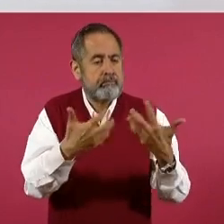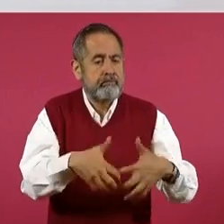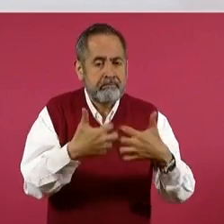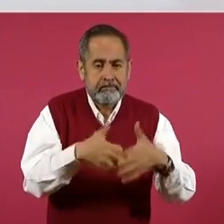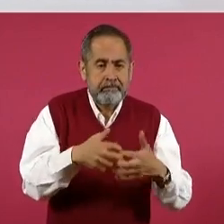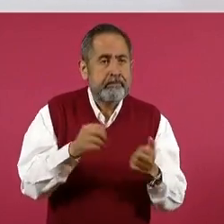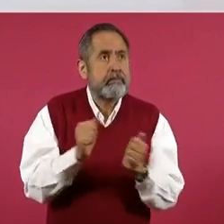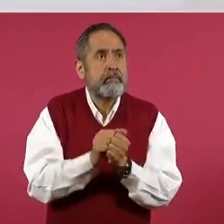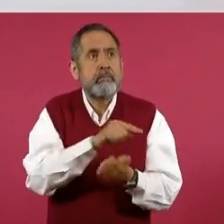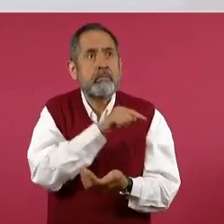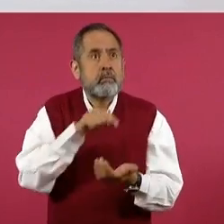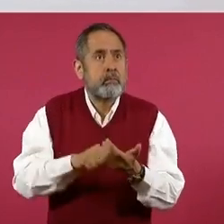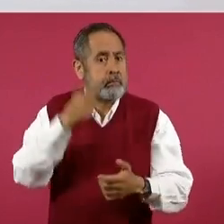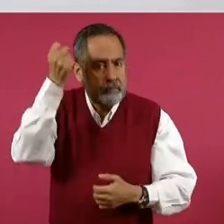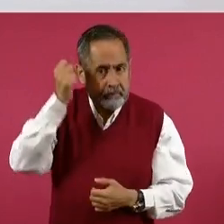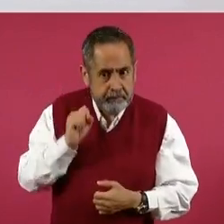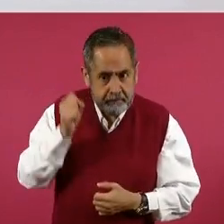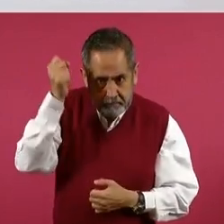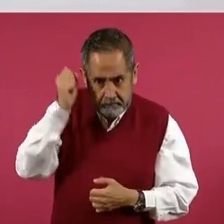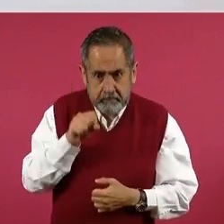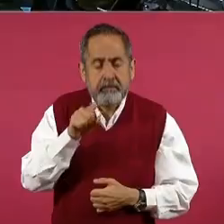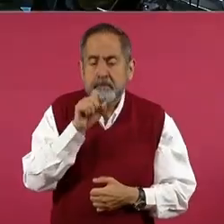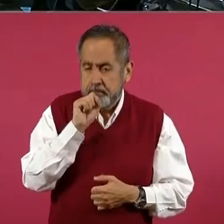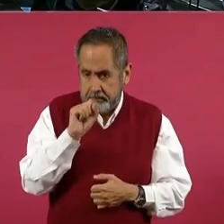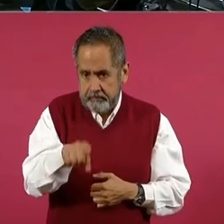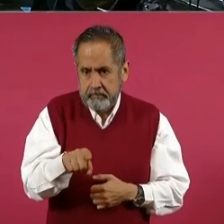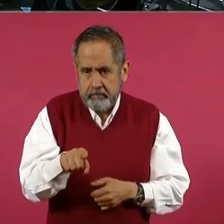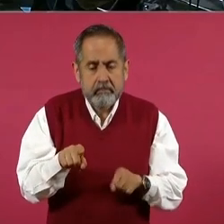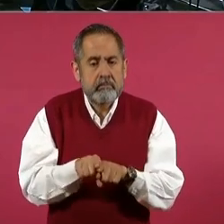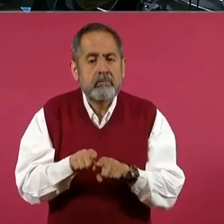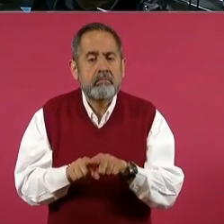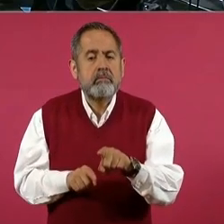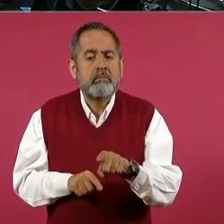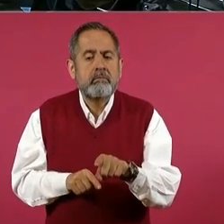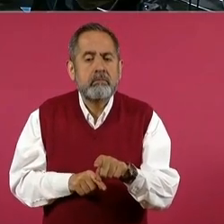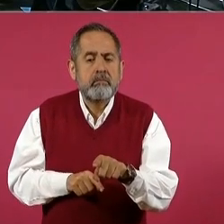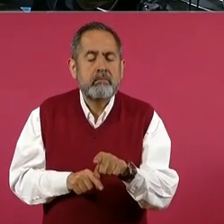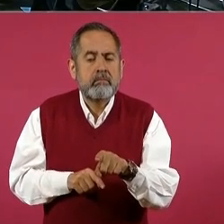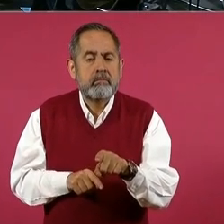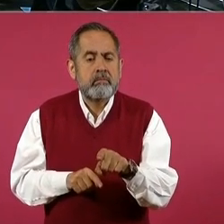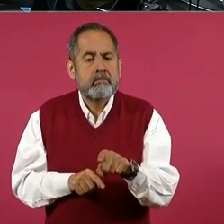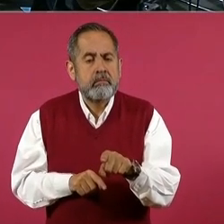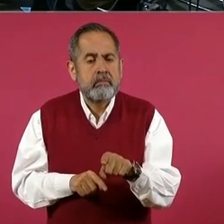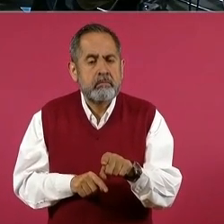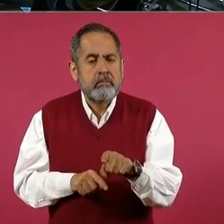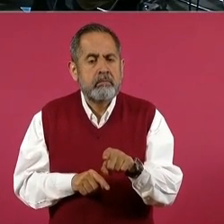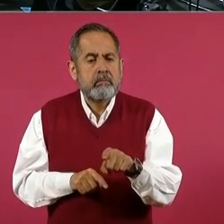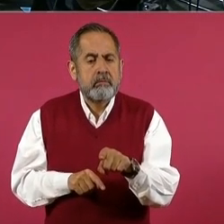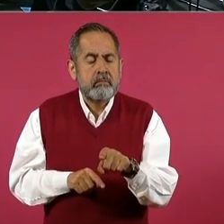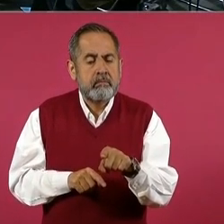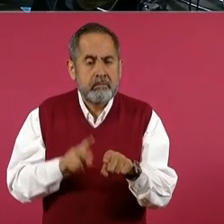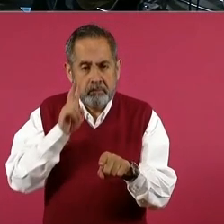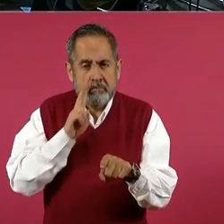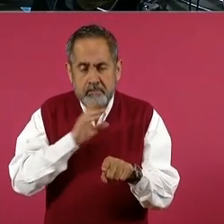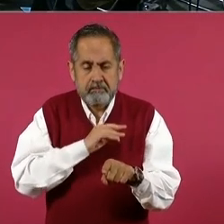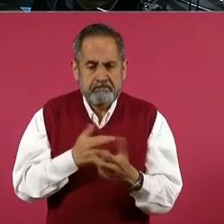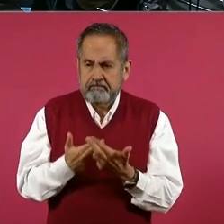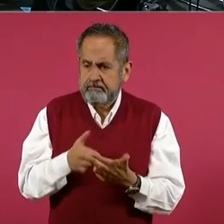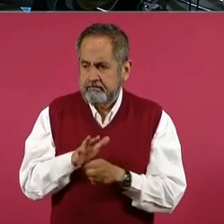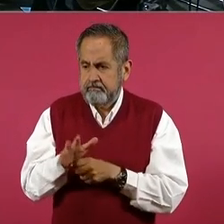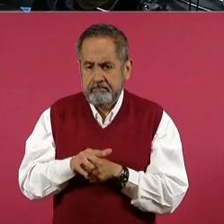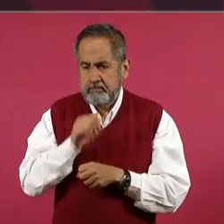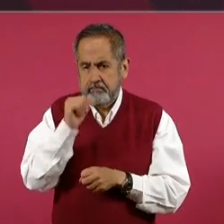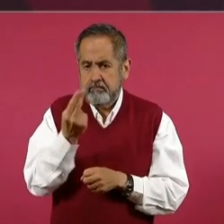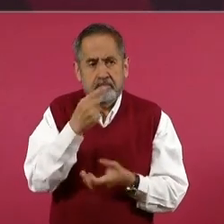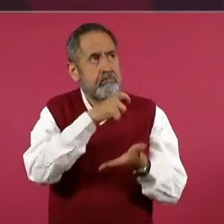de fertilizantes en Sinaloa con el propósito de que podamos ser